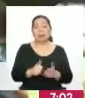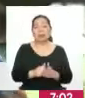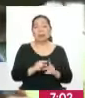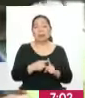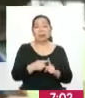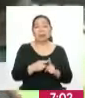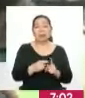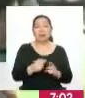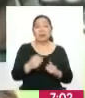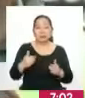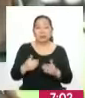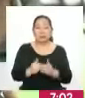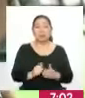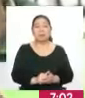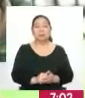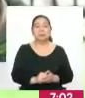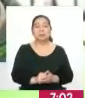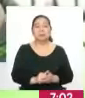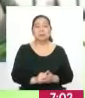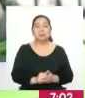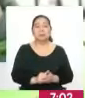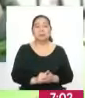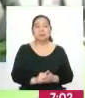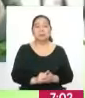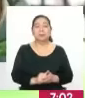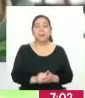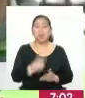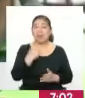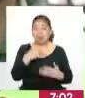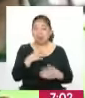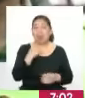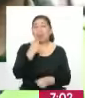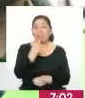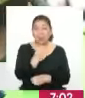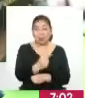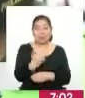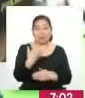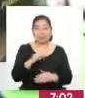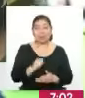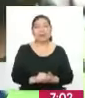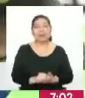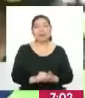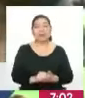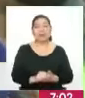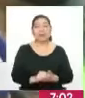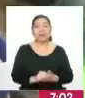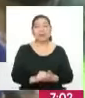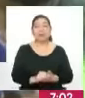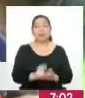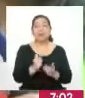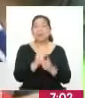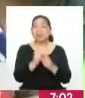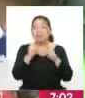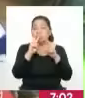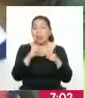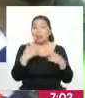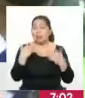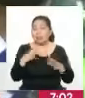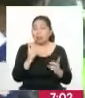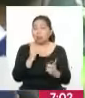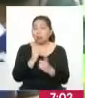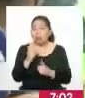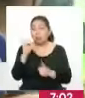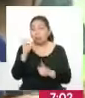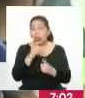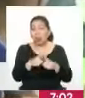gestación a término. Eso. ¿A hospital? No, la denuncia ya está hecha, ¿no? La unidad encargada de la investigación también se encuentra